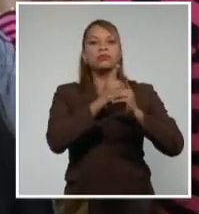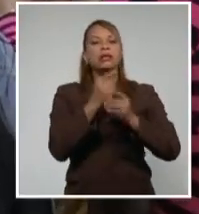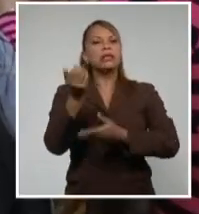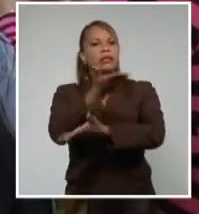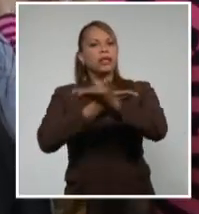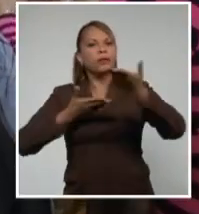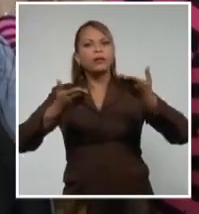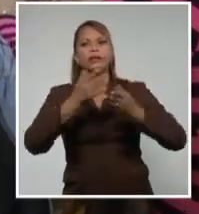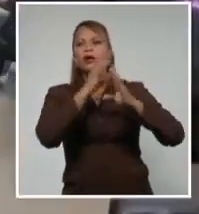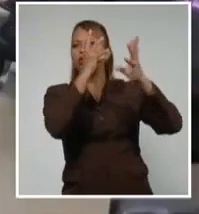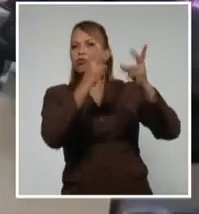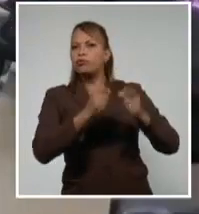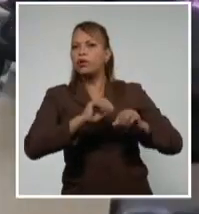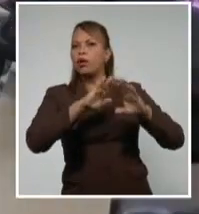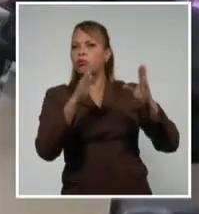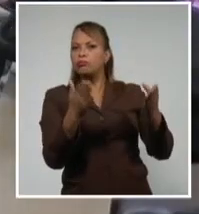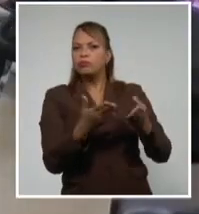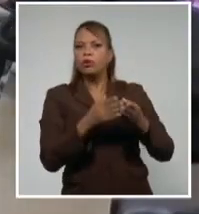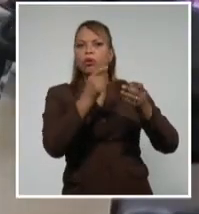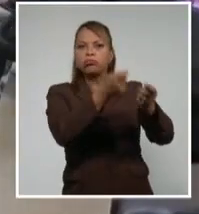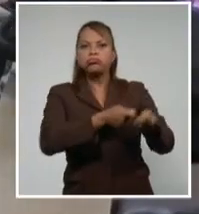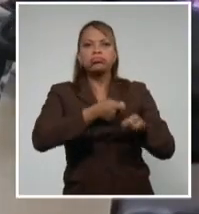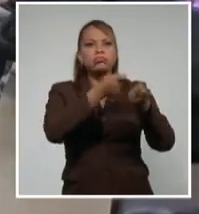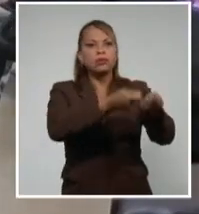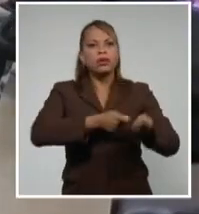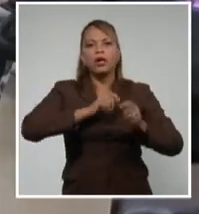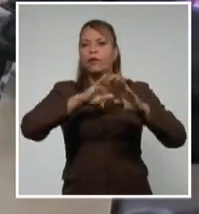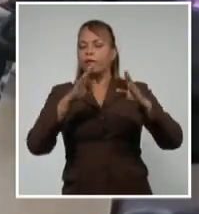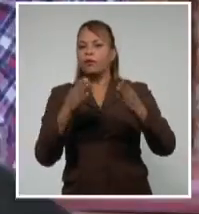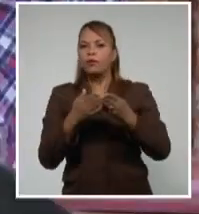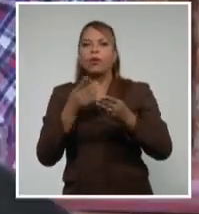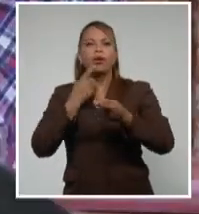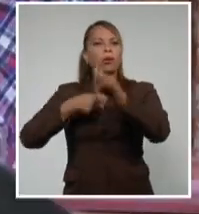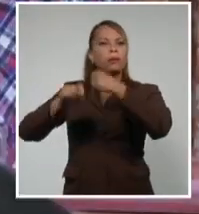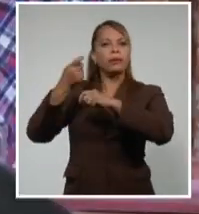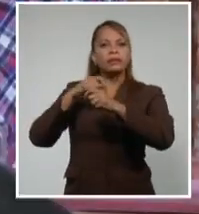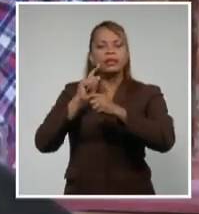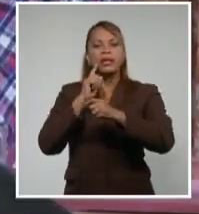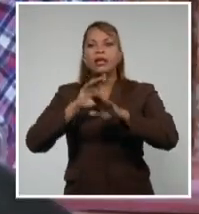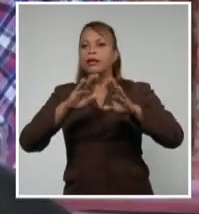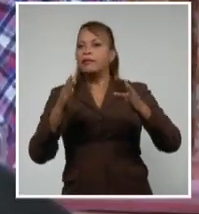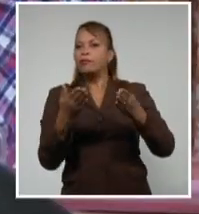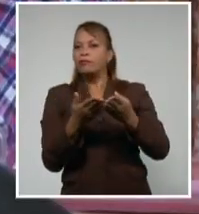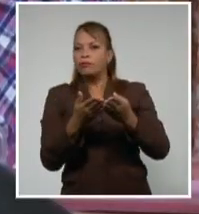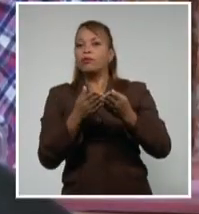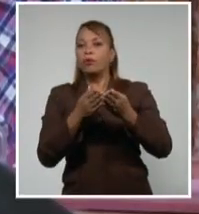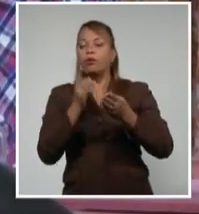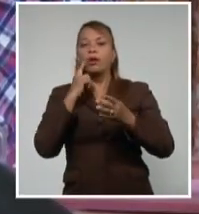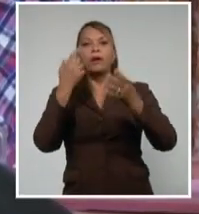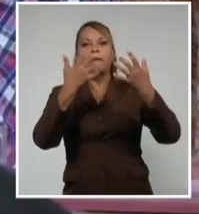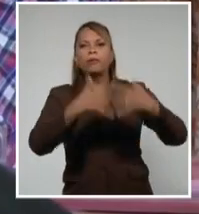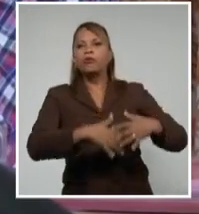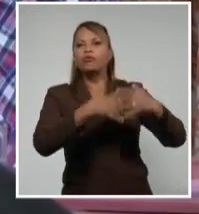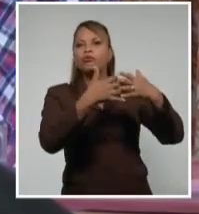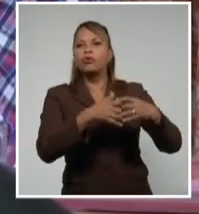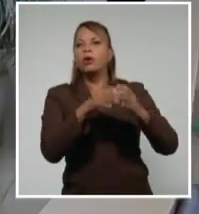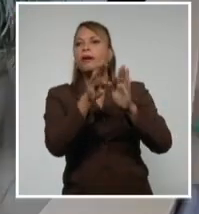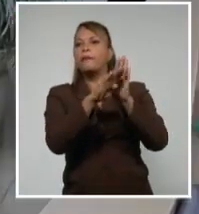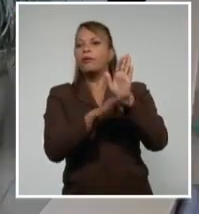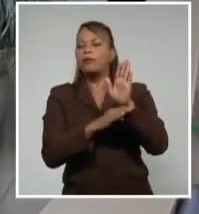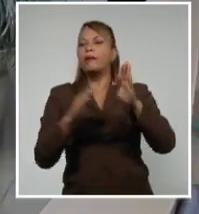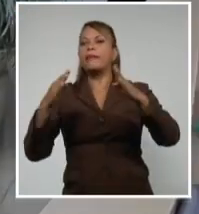resultados de la producción agrícola, el desarrollo local, los renglones exportables, el fomento del encadenamiento productivo y el programa de la